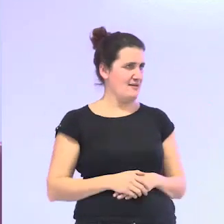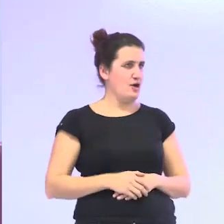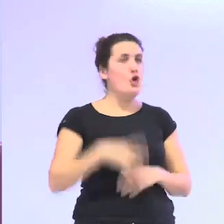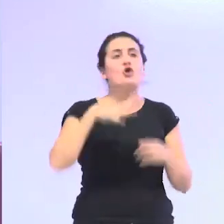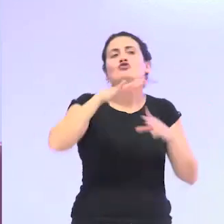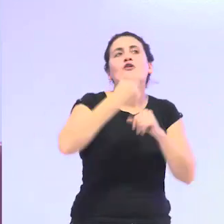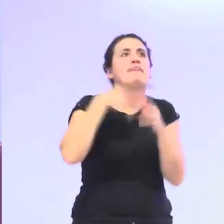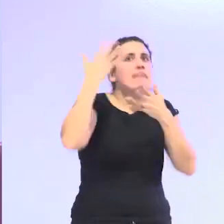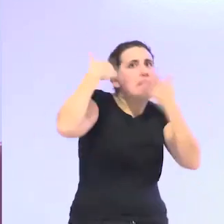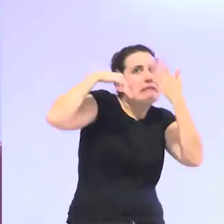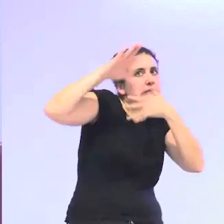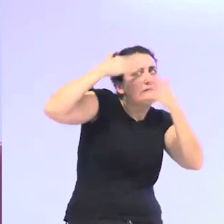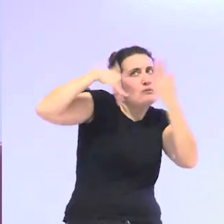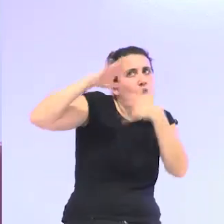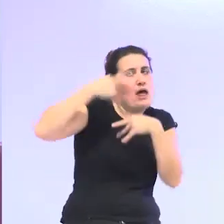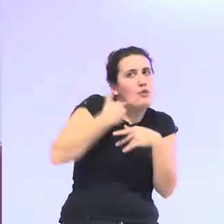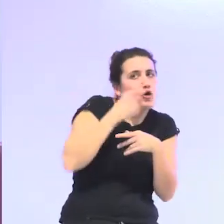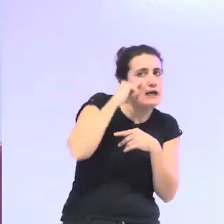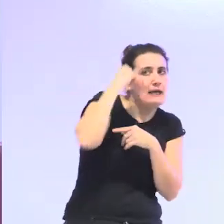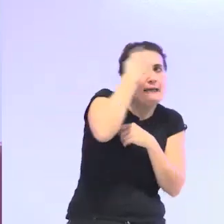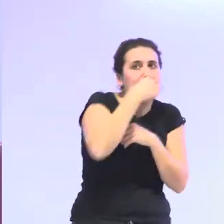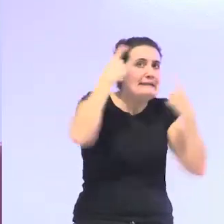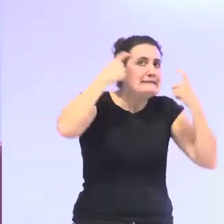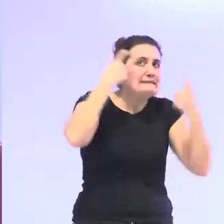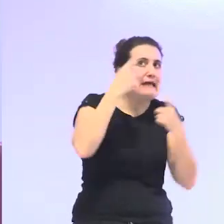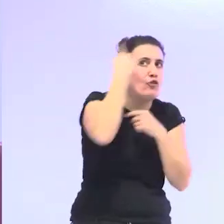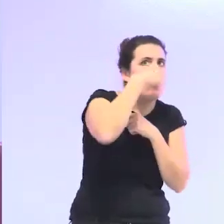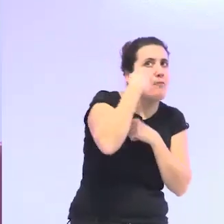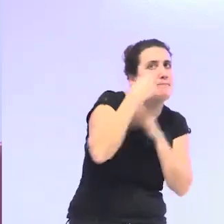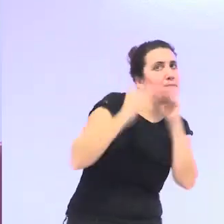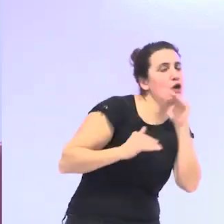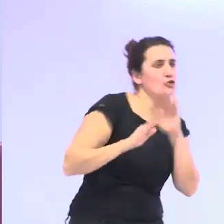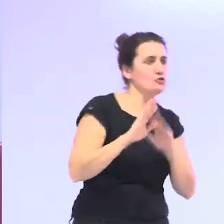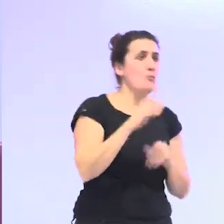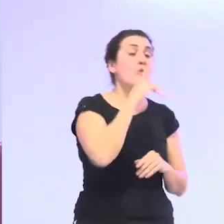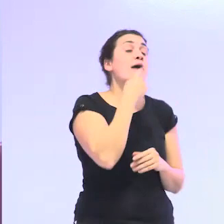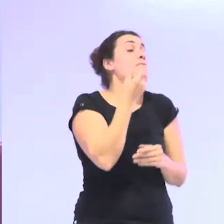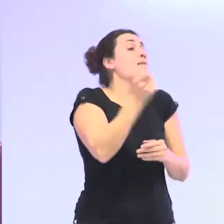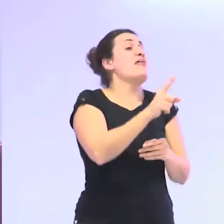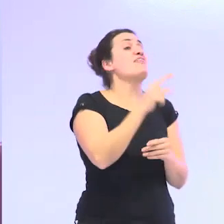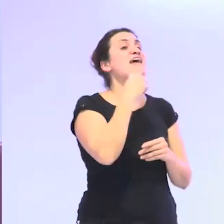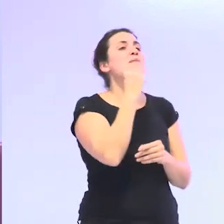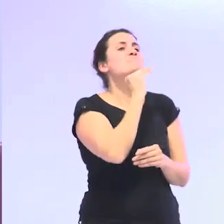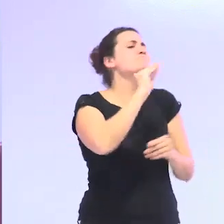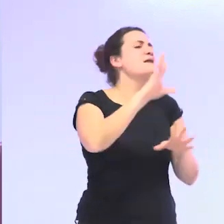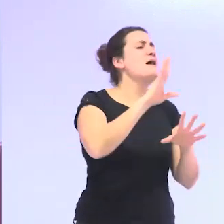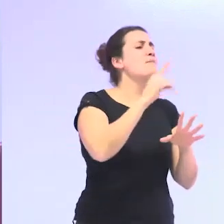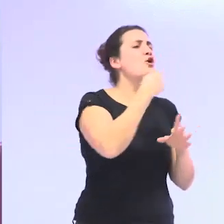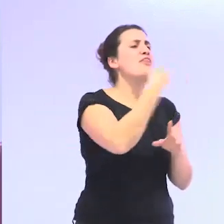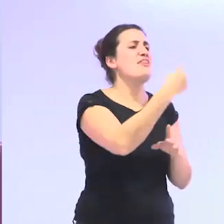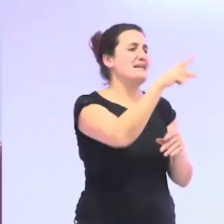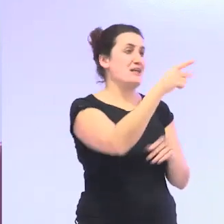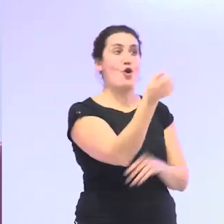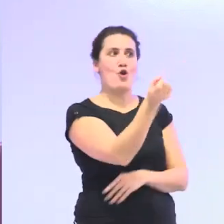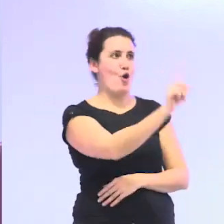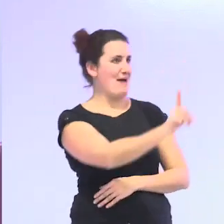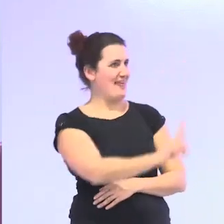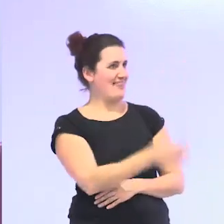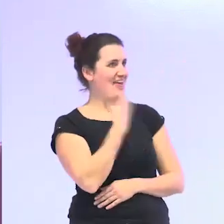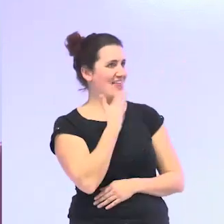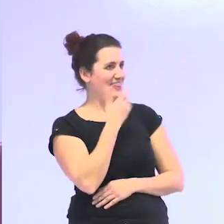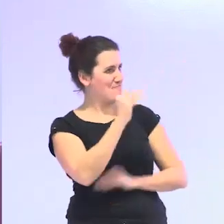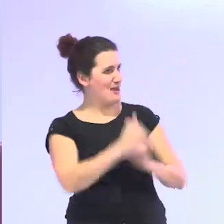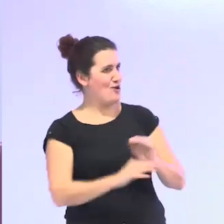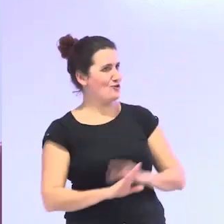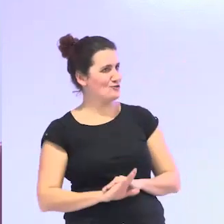disimulando y no pareciendo la edad que tenemos porque parece que el mejor piropo que te pueden echar es que no parezca que tienes la edad que tienes eso